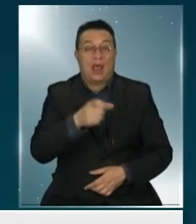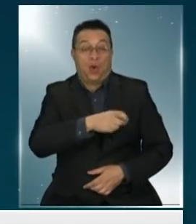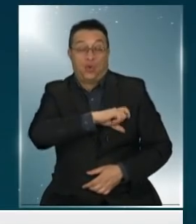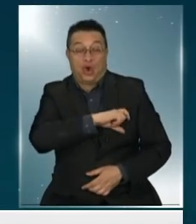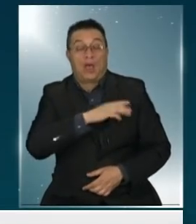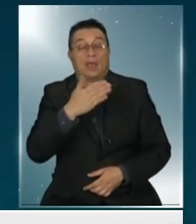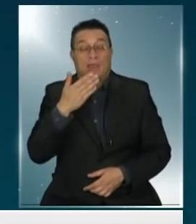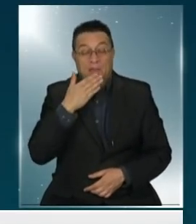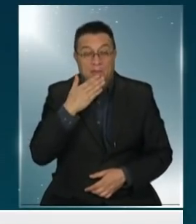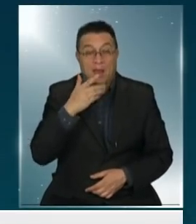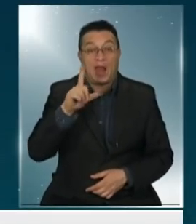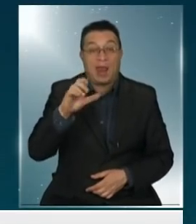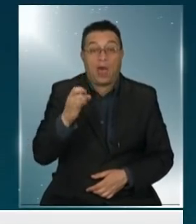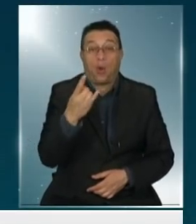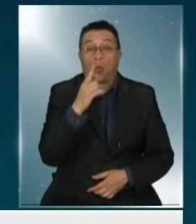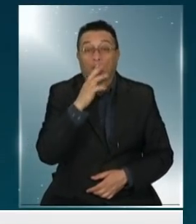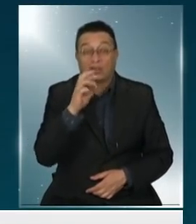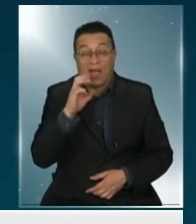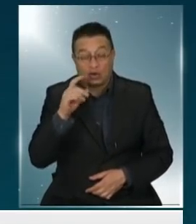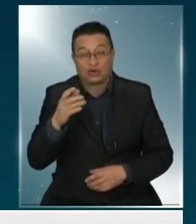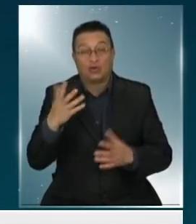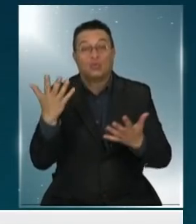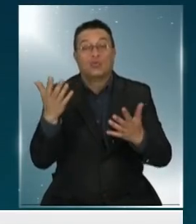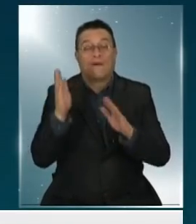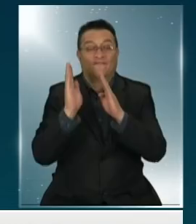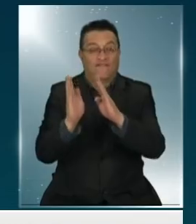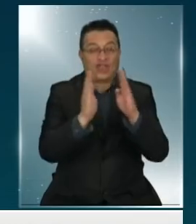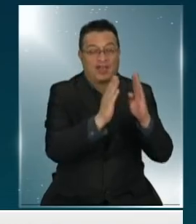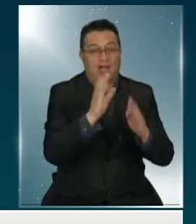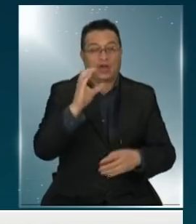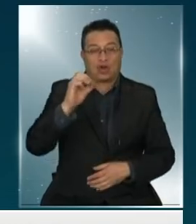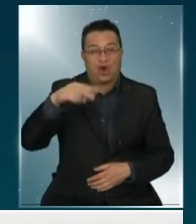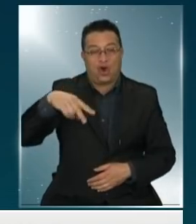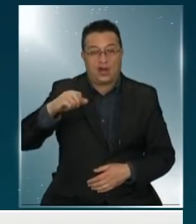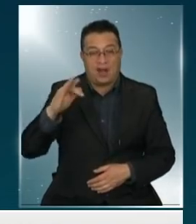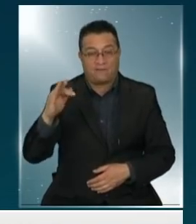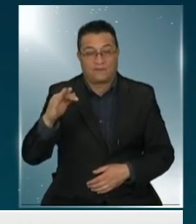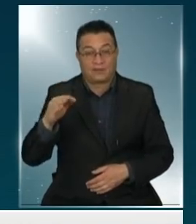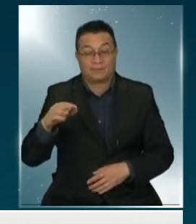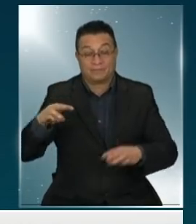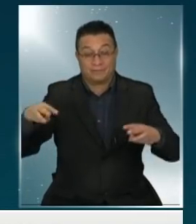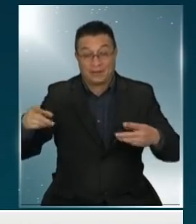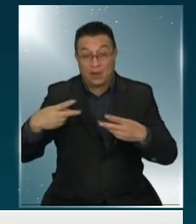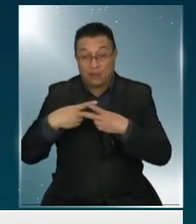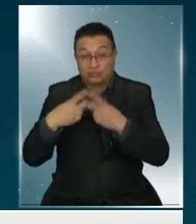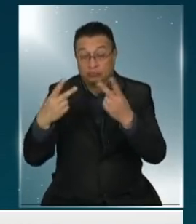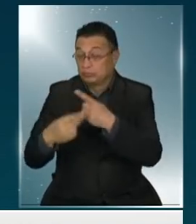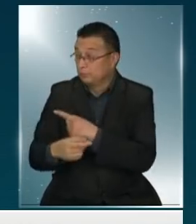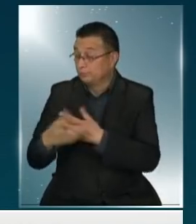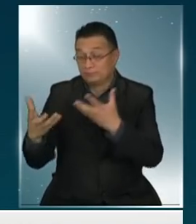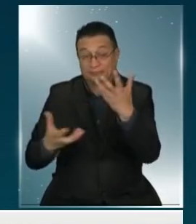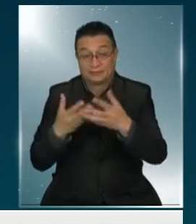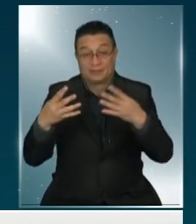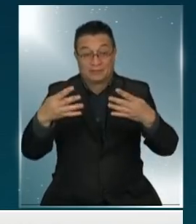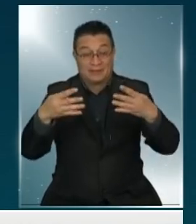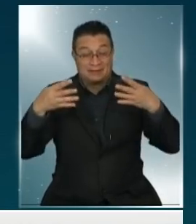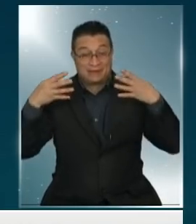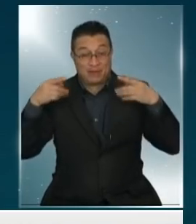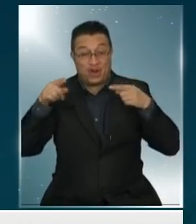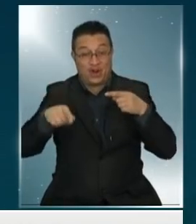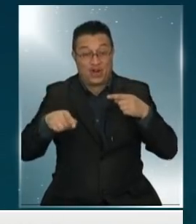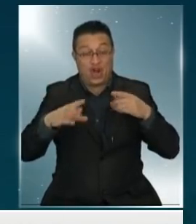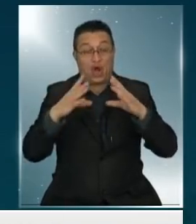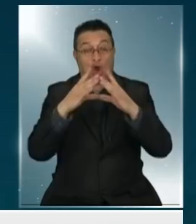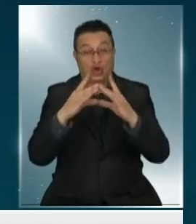en Lautaro una bodega de CONAF. En las redes sociales se viralizó la quema de este camión en Collipulli y